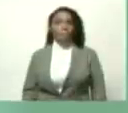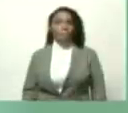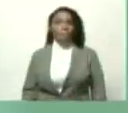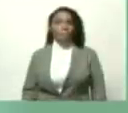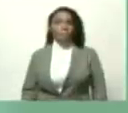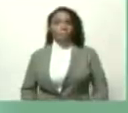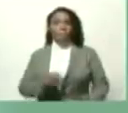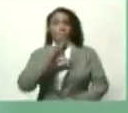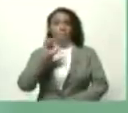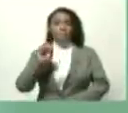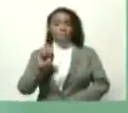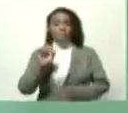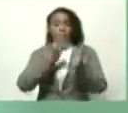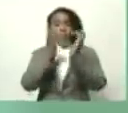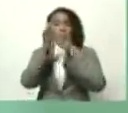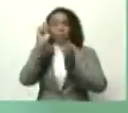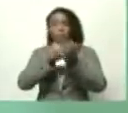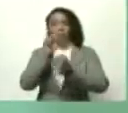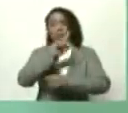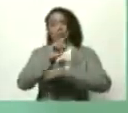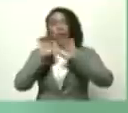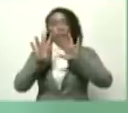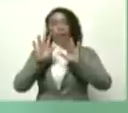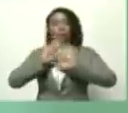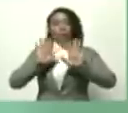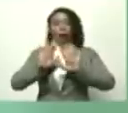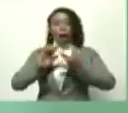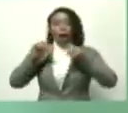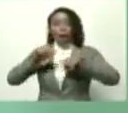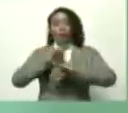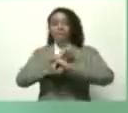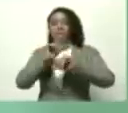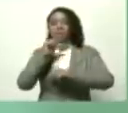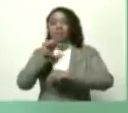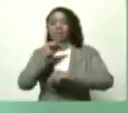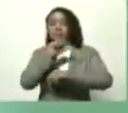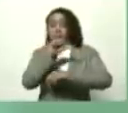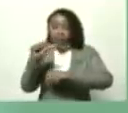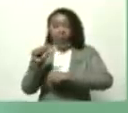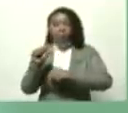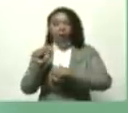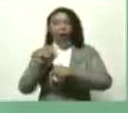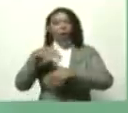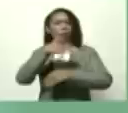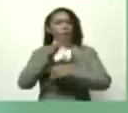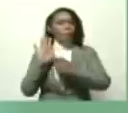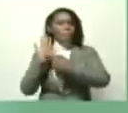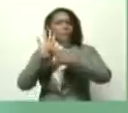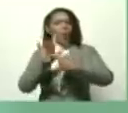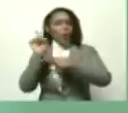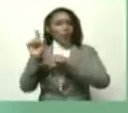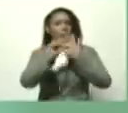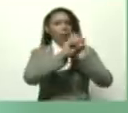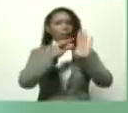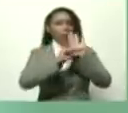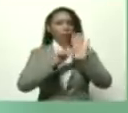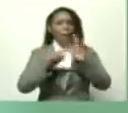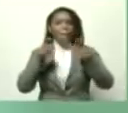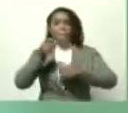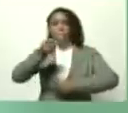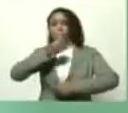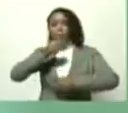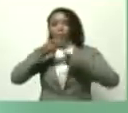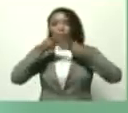del 2019. Ya queda develado este fin de semana cuando aparece este artículo del periodista